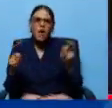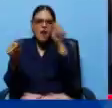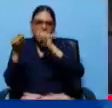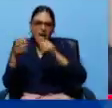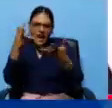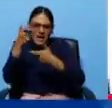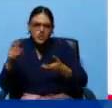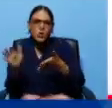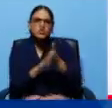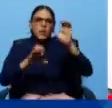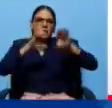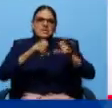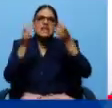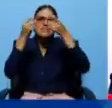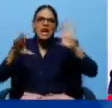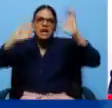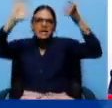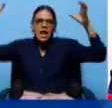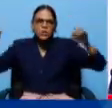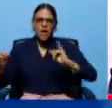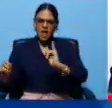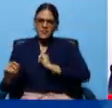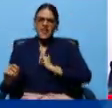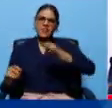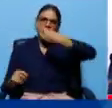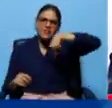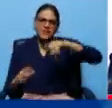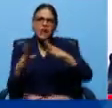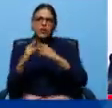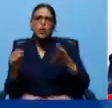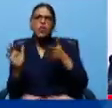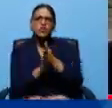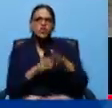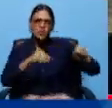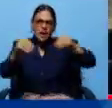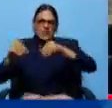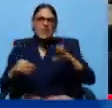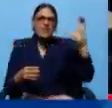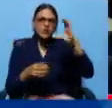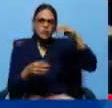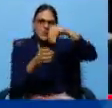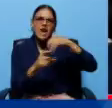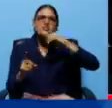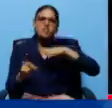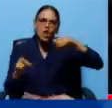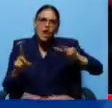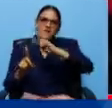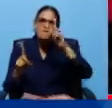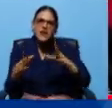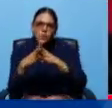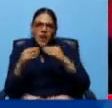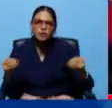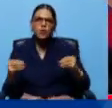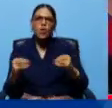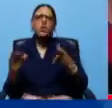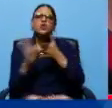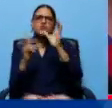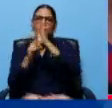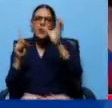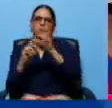ciencias naturales, de la identidad que tiene que ver con la geografía, la ciudadanía, la historia, de